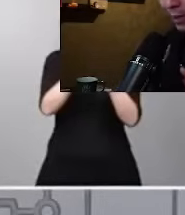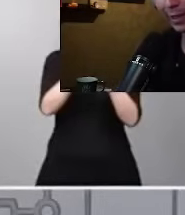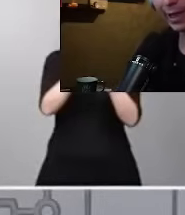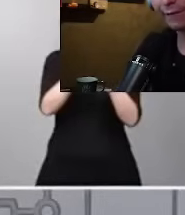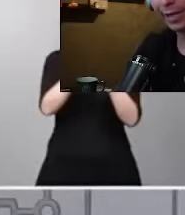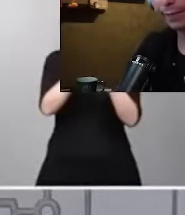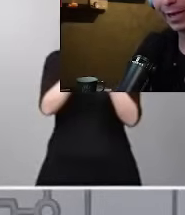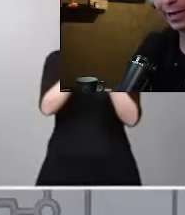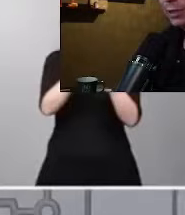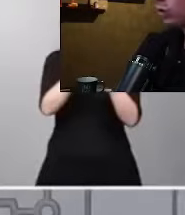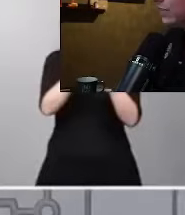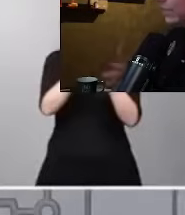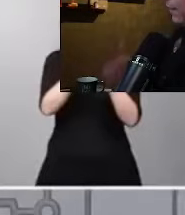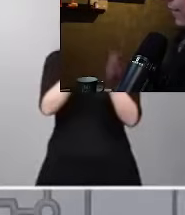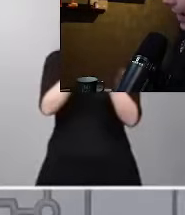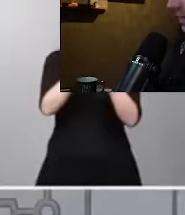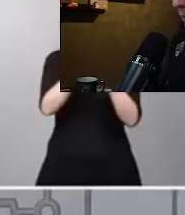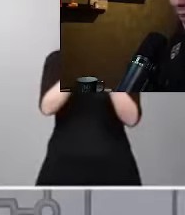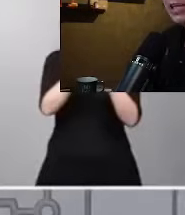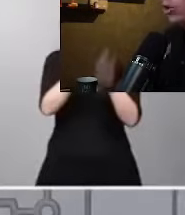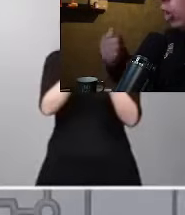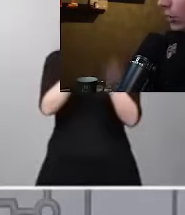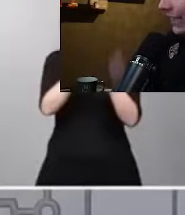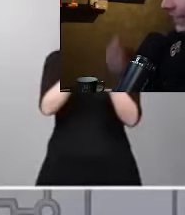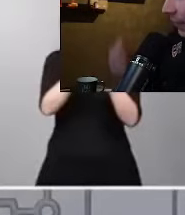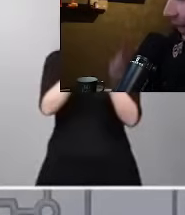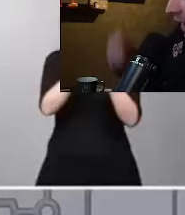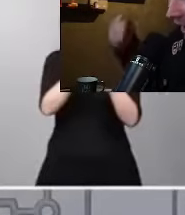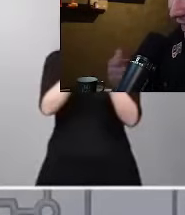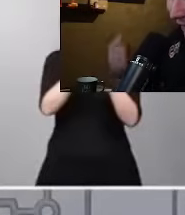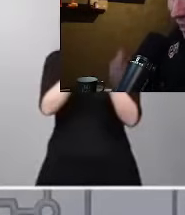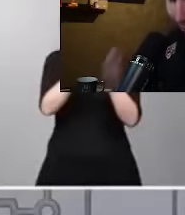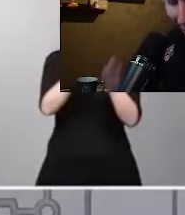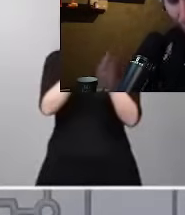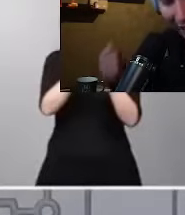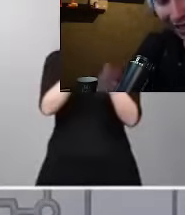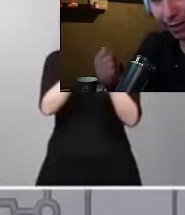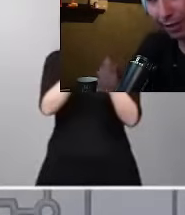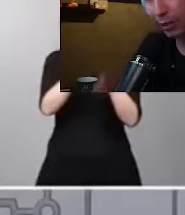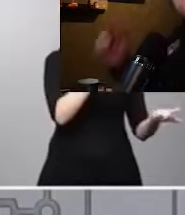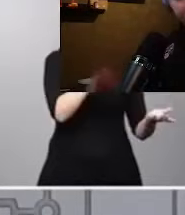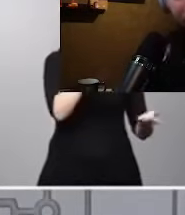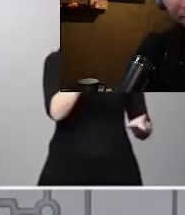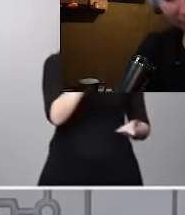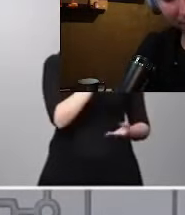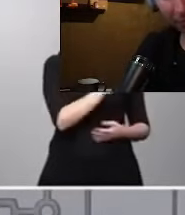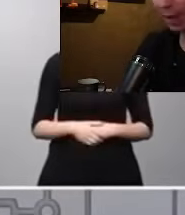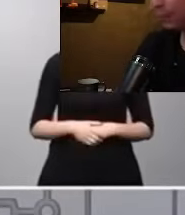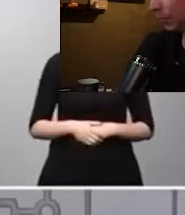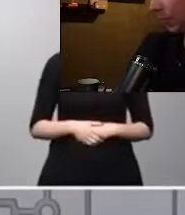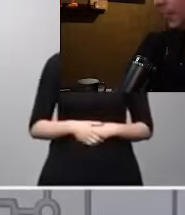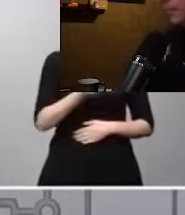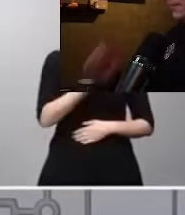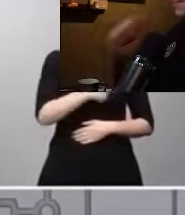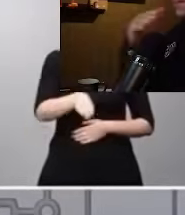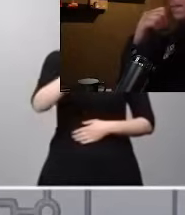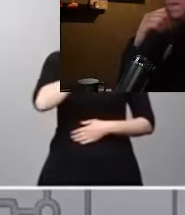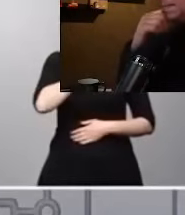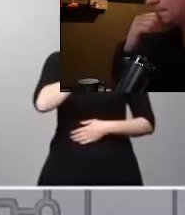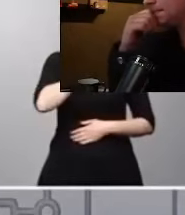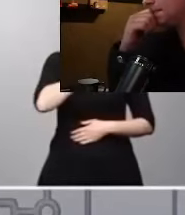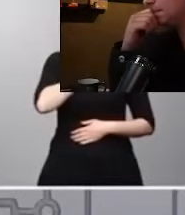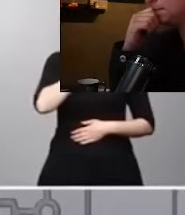las palabras de Javier Milei, ¿dónde se ve el irrespeto? ¿Dónde se ve el irrespeto? Que alguien me lo diga. Junto a ello, España